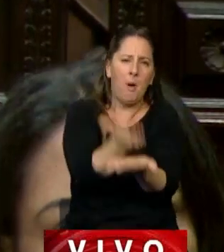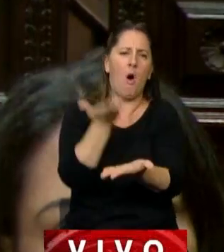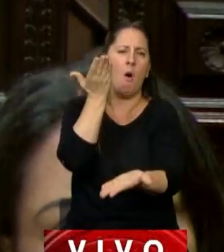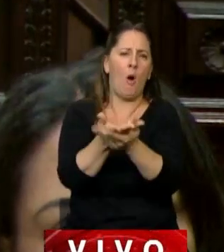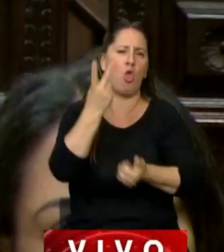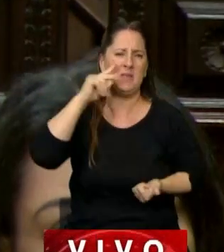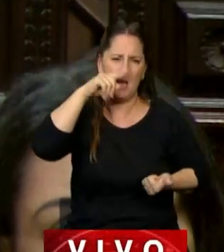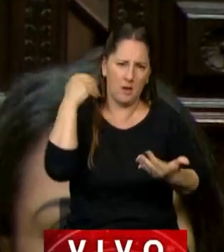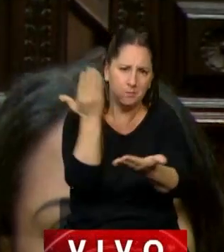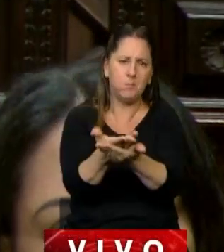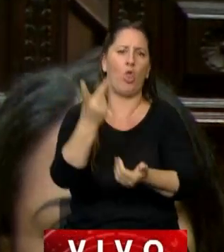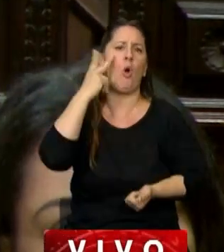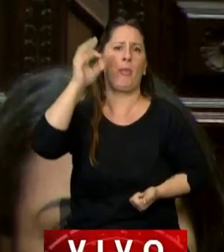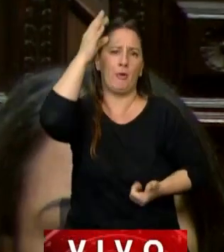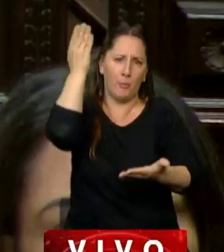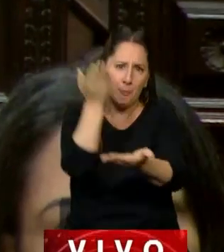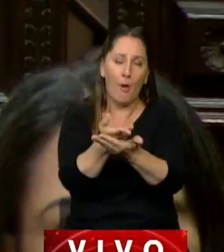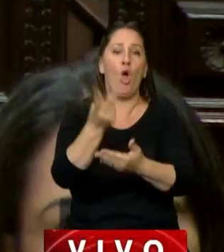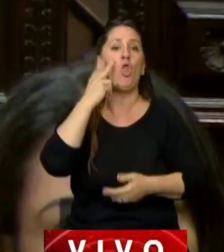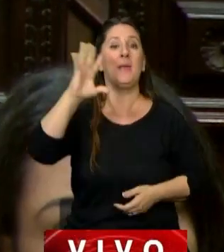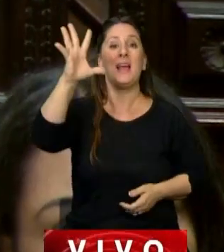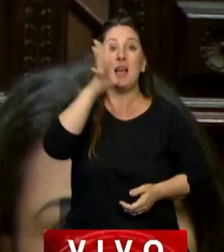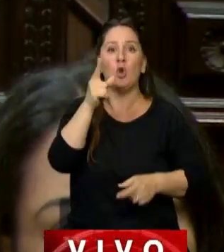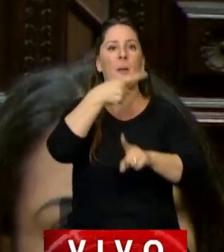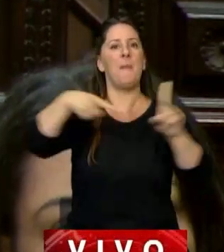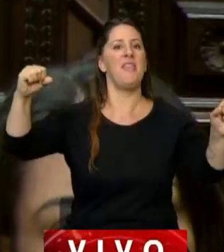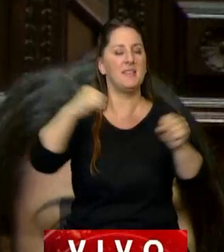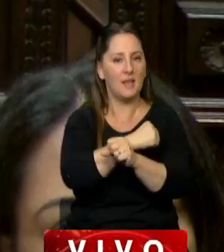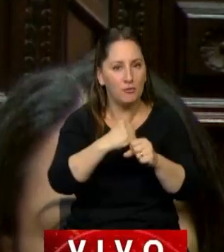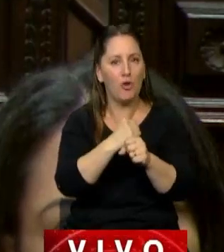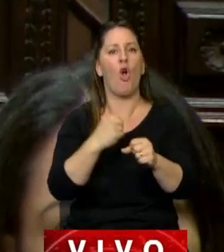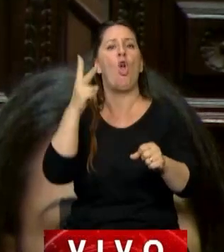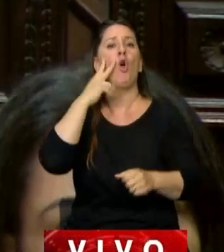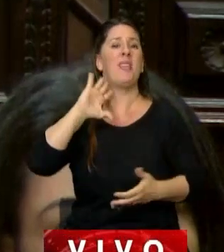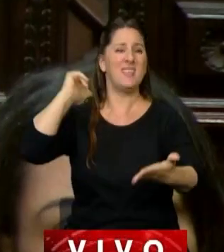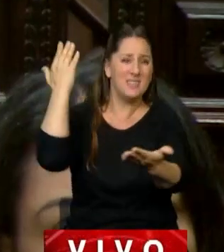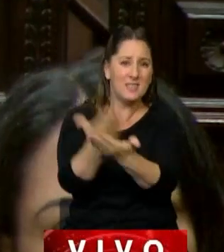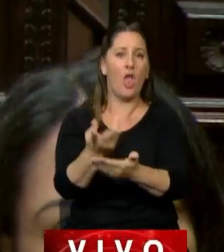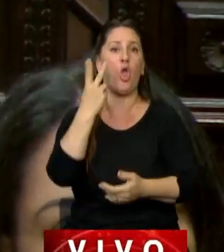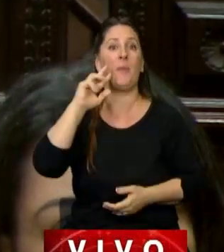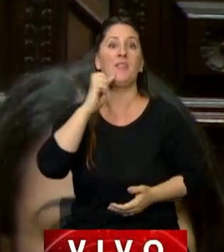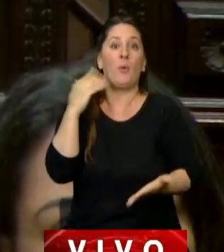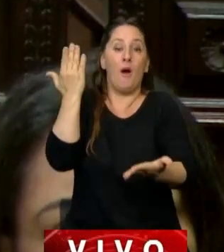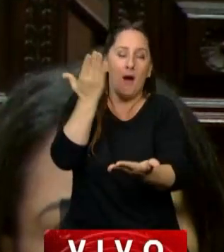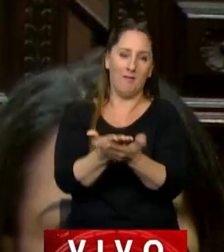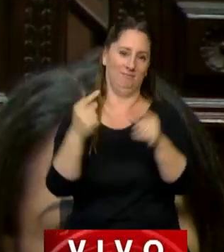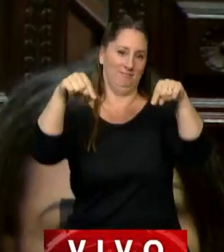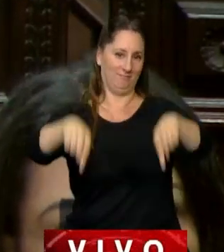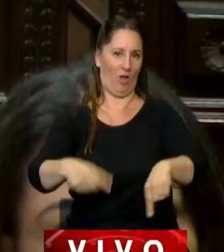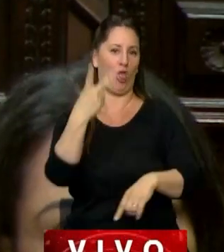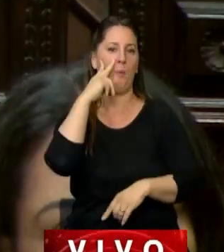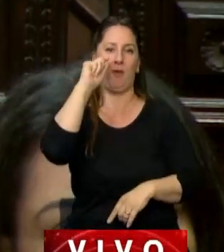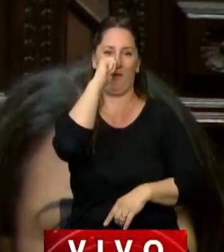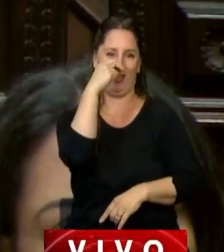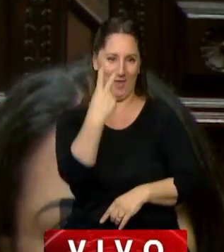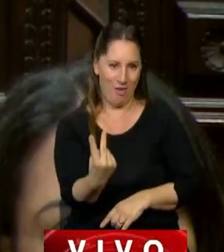en el 2007, 2012, 2014, que tuvo una media sanción, 2016, 2019, y llegamos al